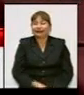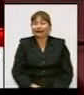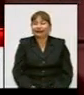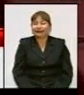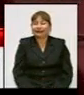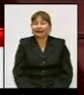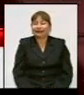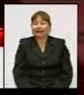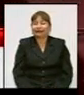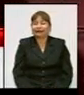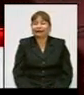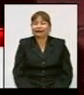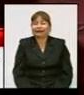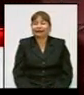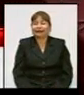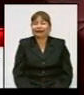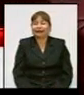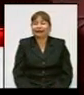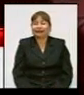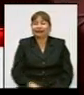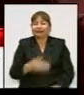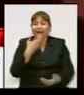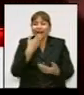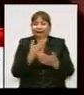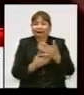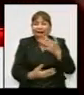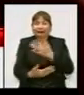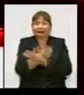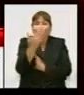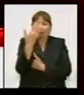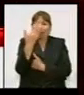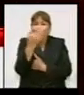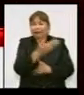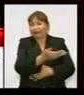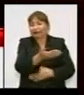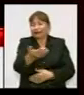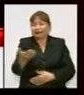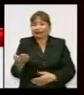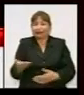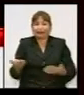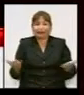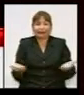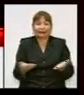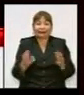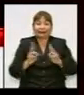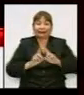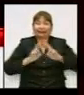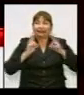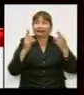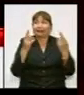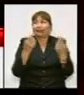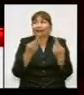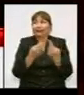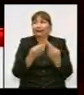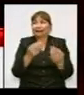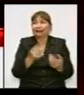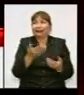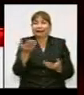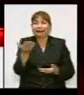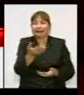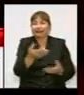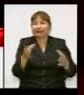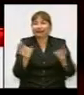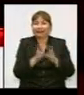Adelante, por favor. Buenos días, señores presentes en esta reunión. Señor